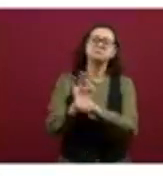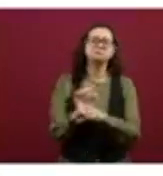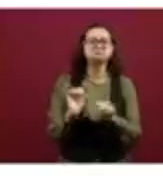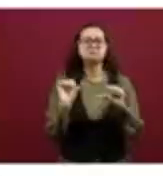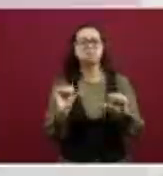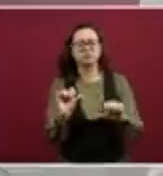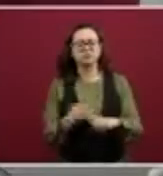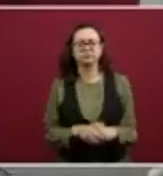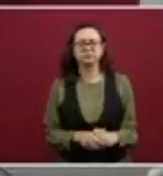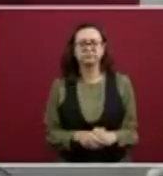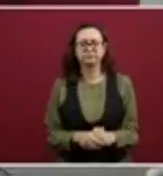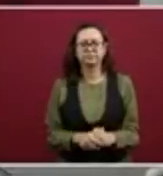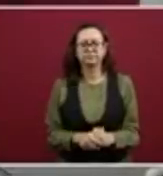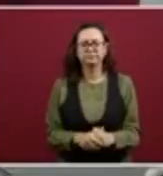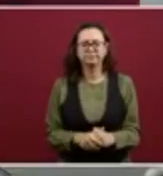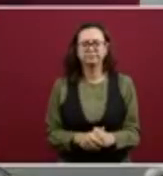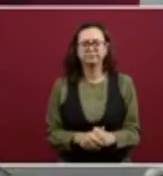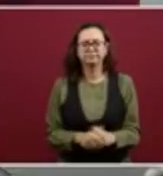La siguiente, por favor.